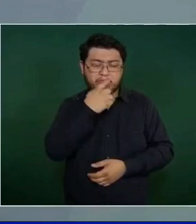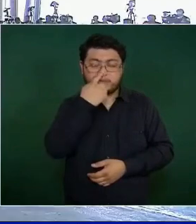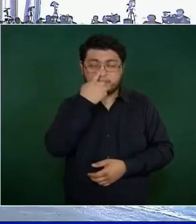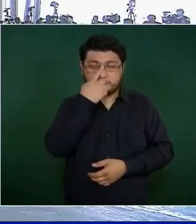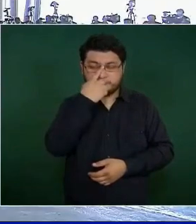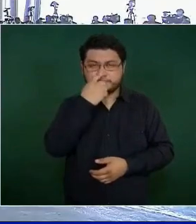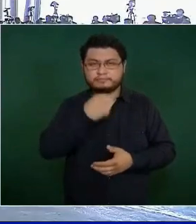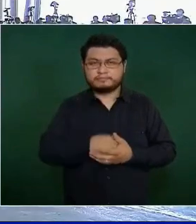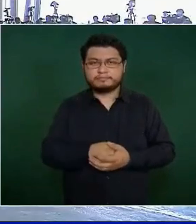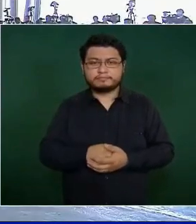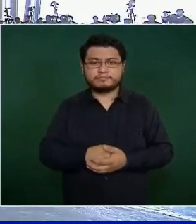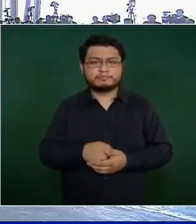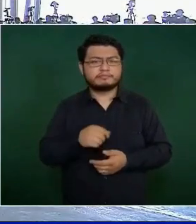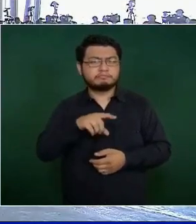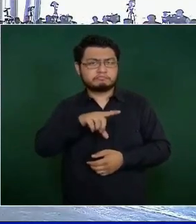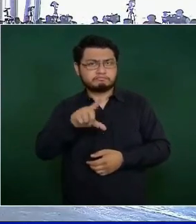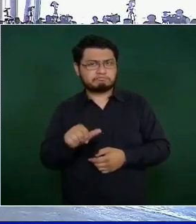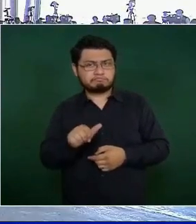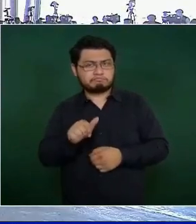después de que